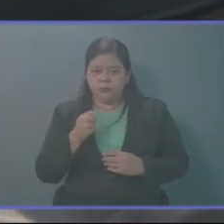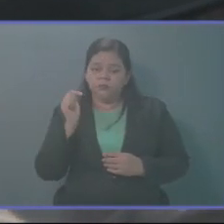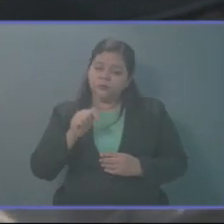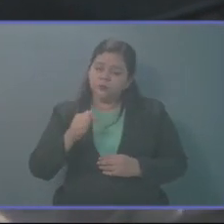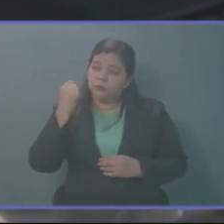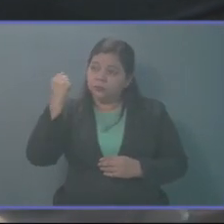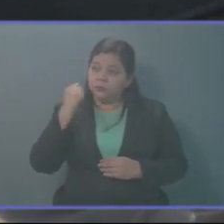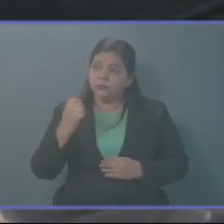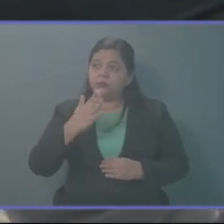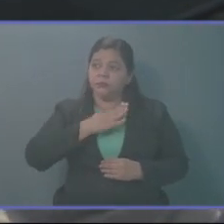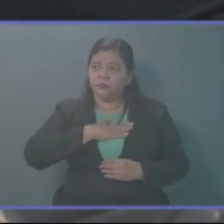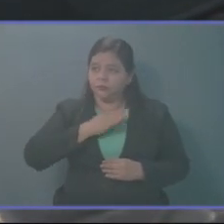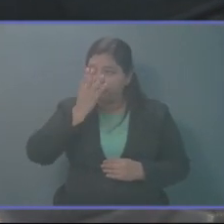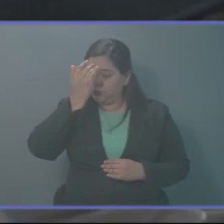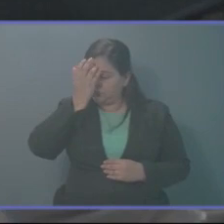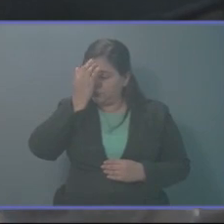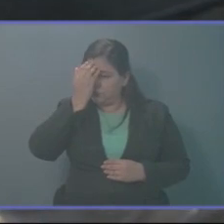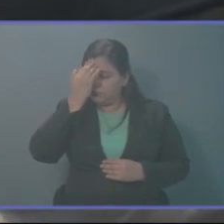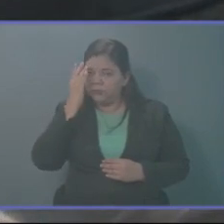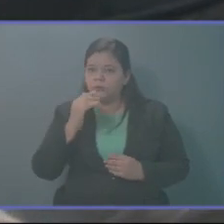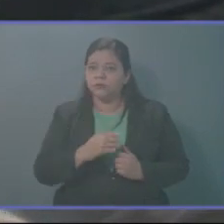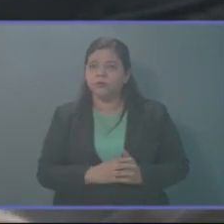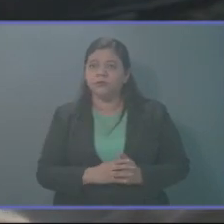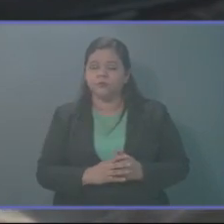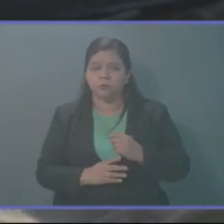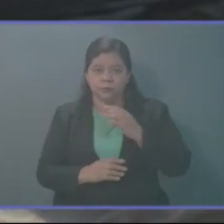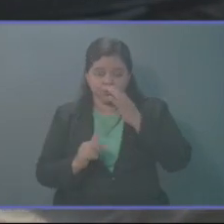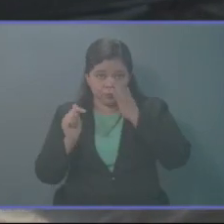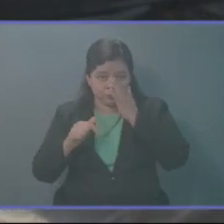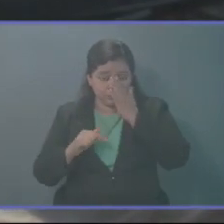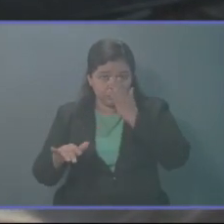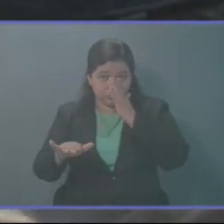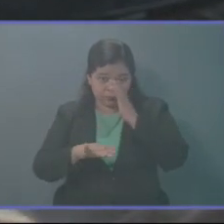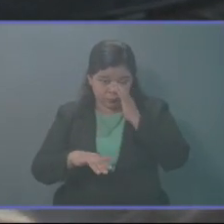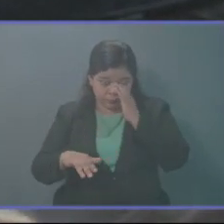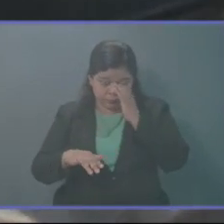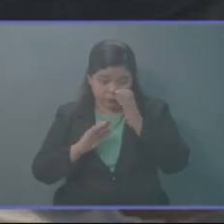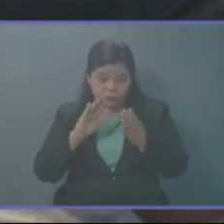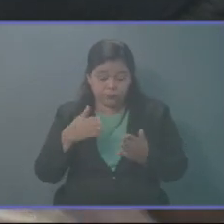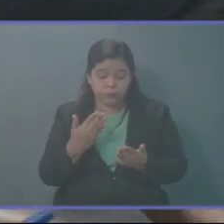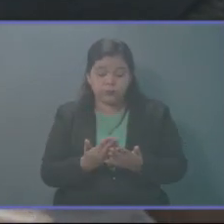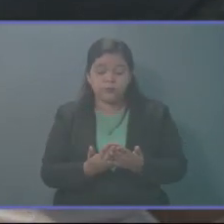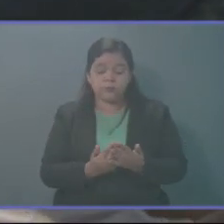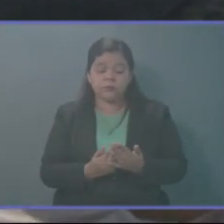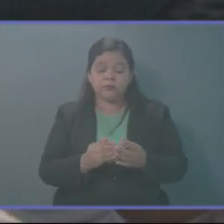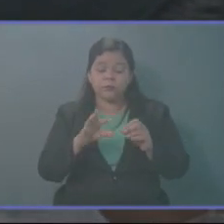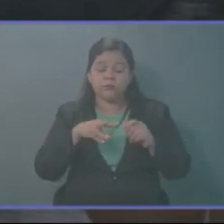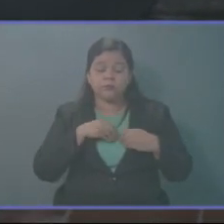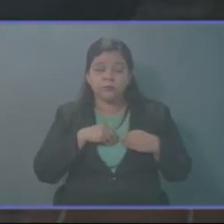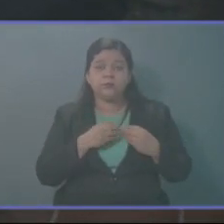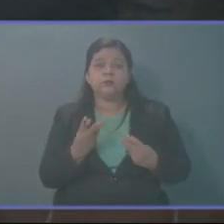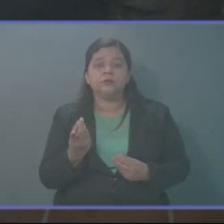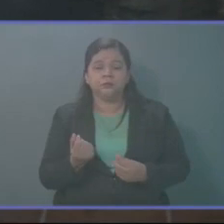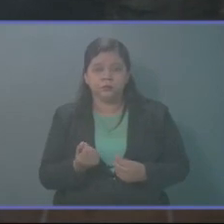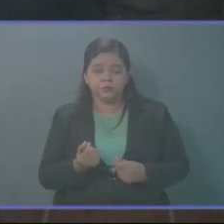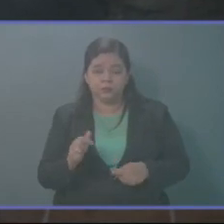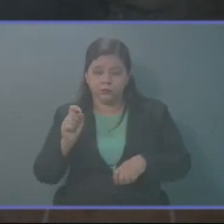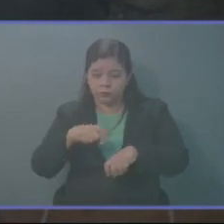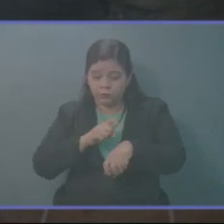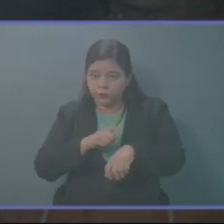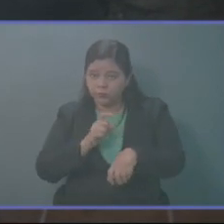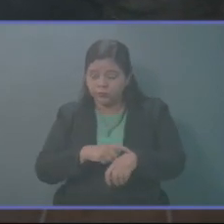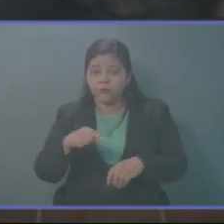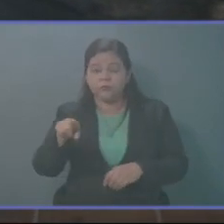Nos preocupa también en este ámbito las afectaciones, porque desde el momento en que